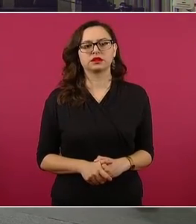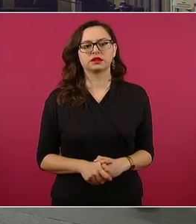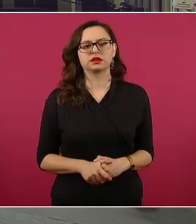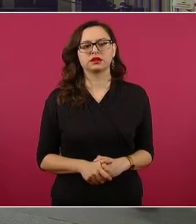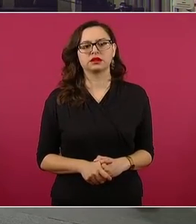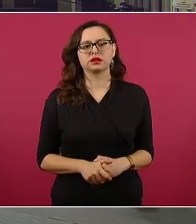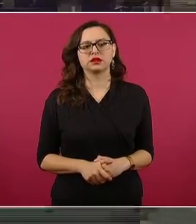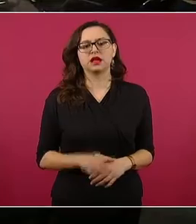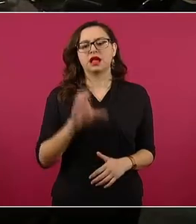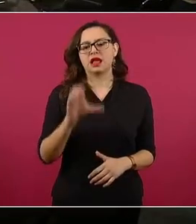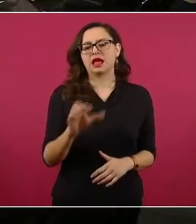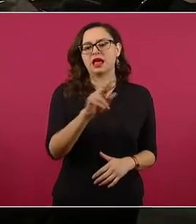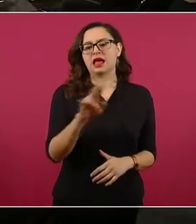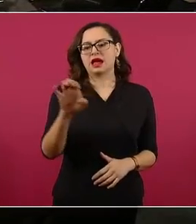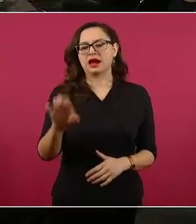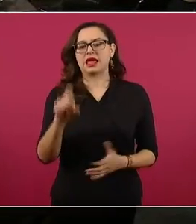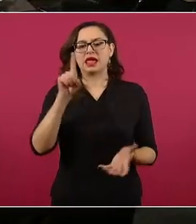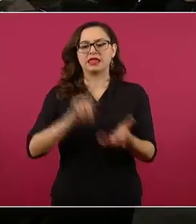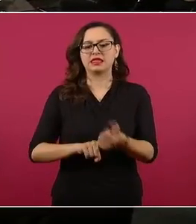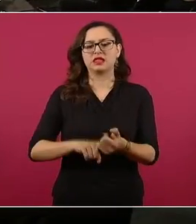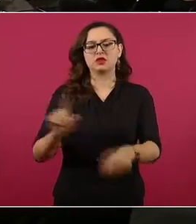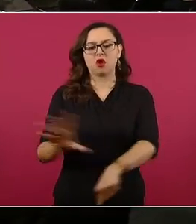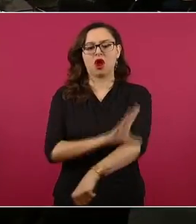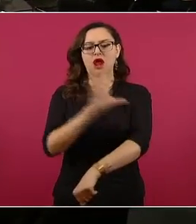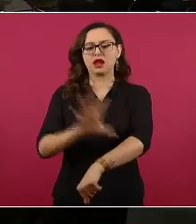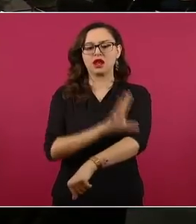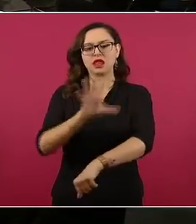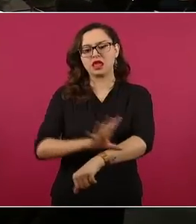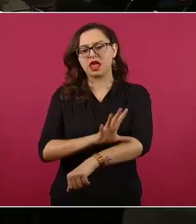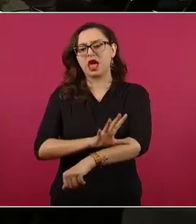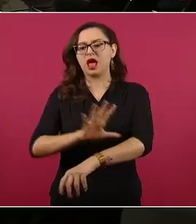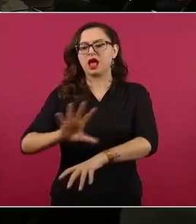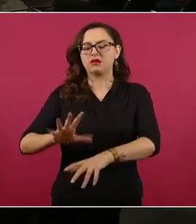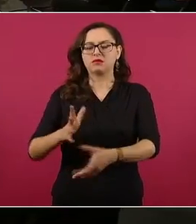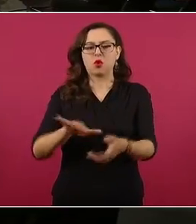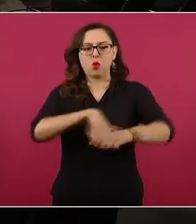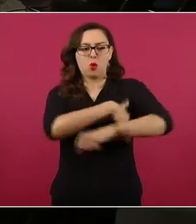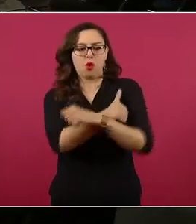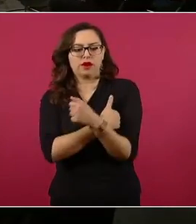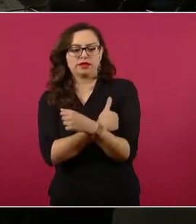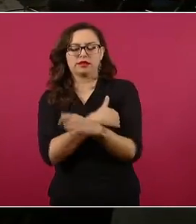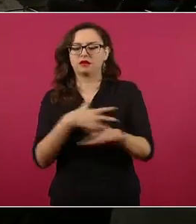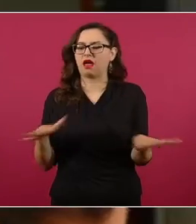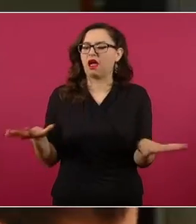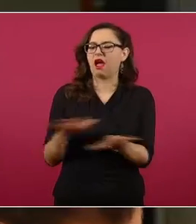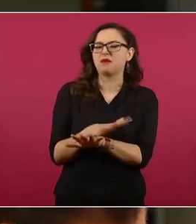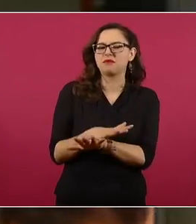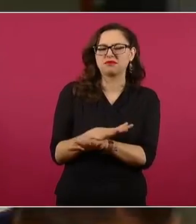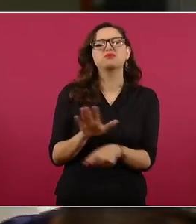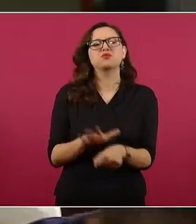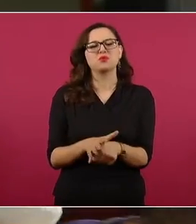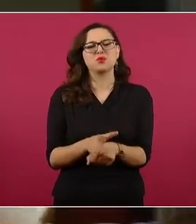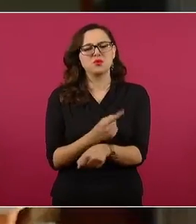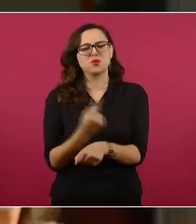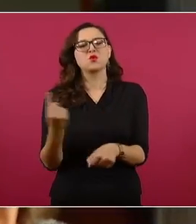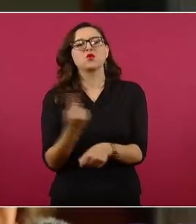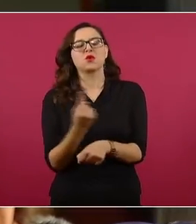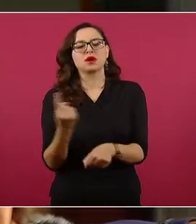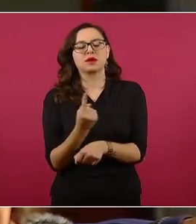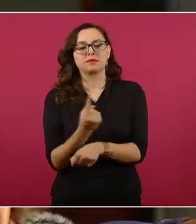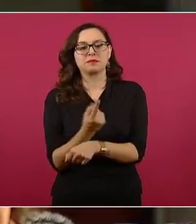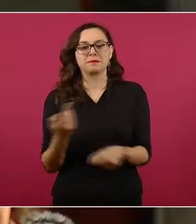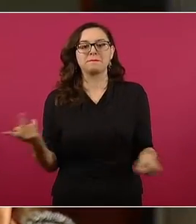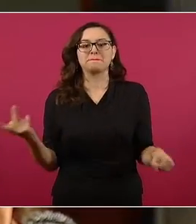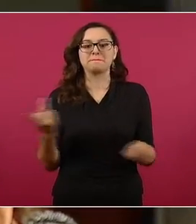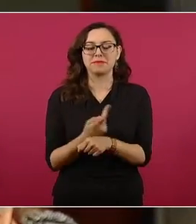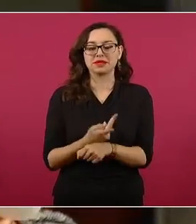de Energía. Un principio que se había planteado en 2017 para poder llevar un control